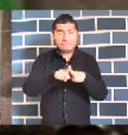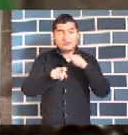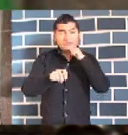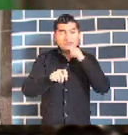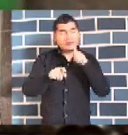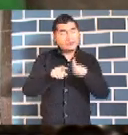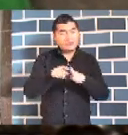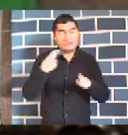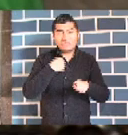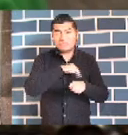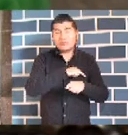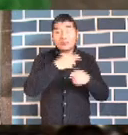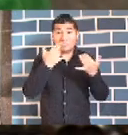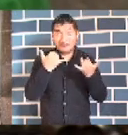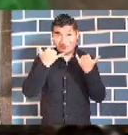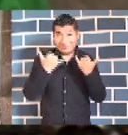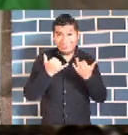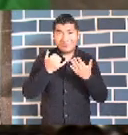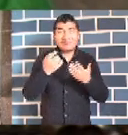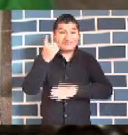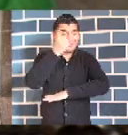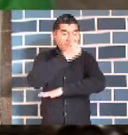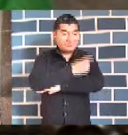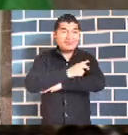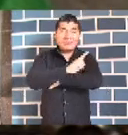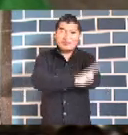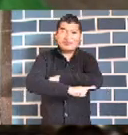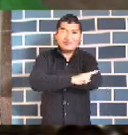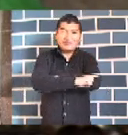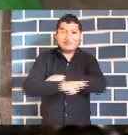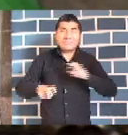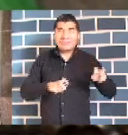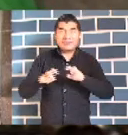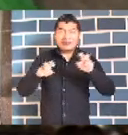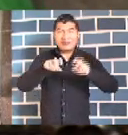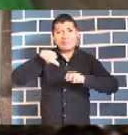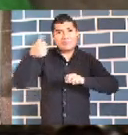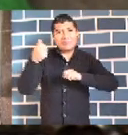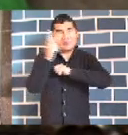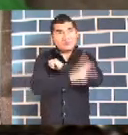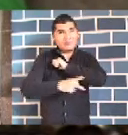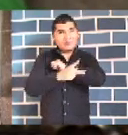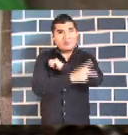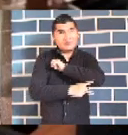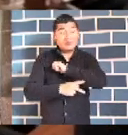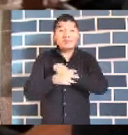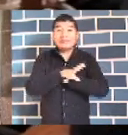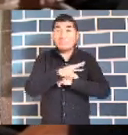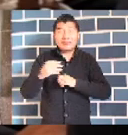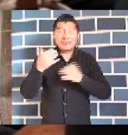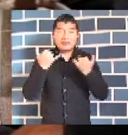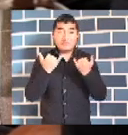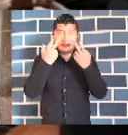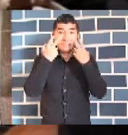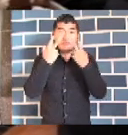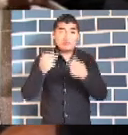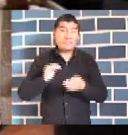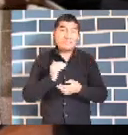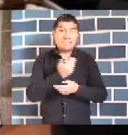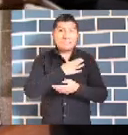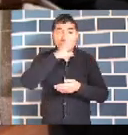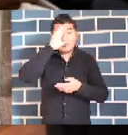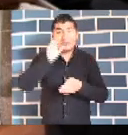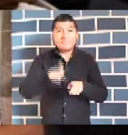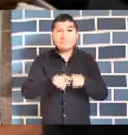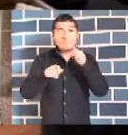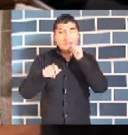estamos celebrando el día nacional del migrante y hoy miramos a nuestros hermanos